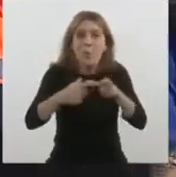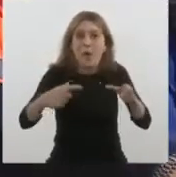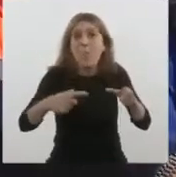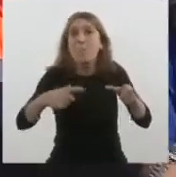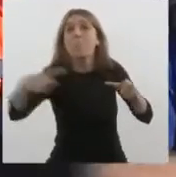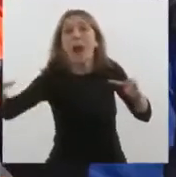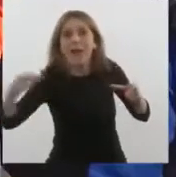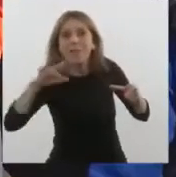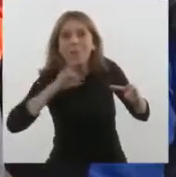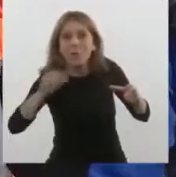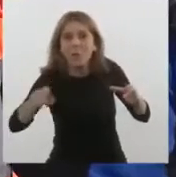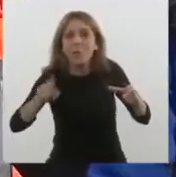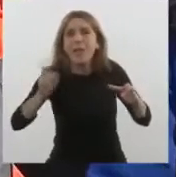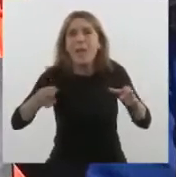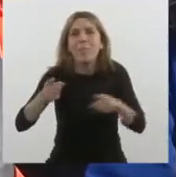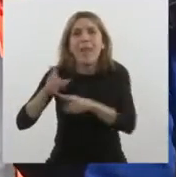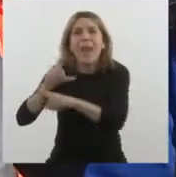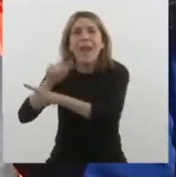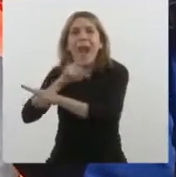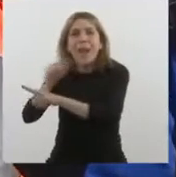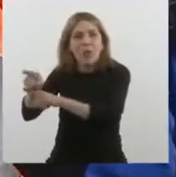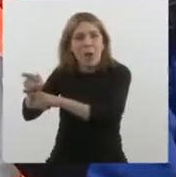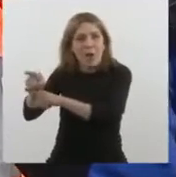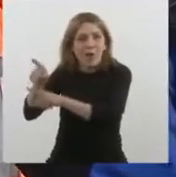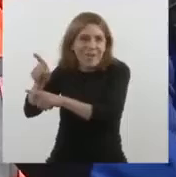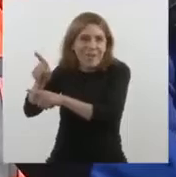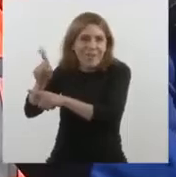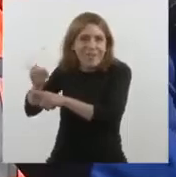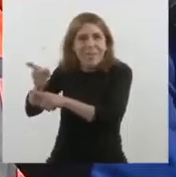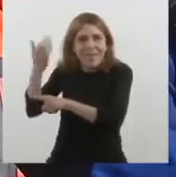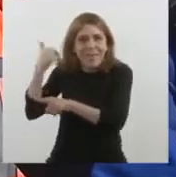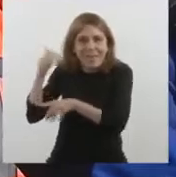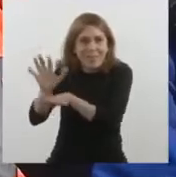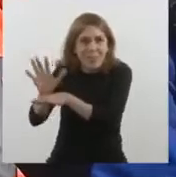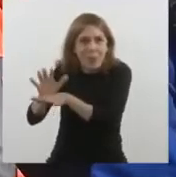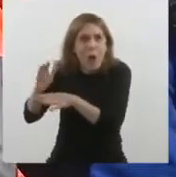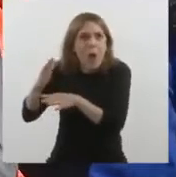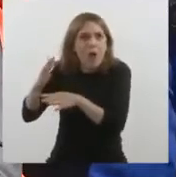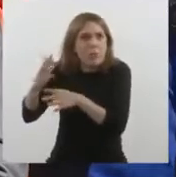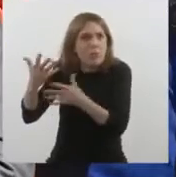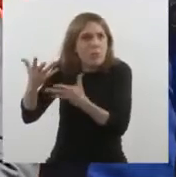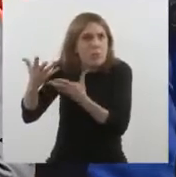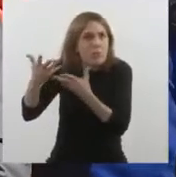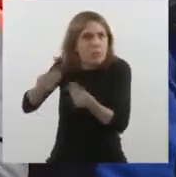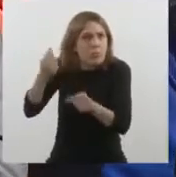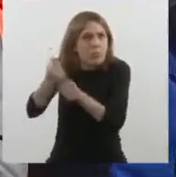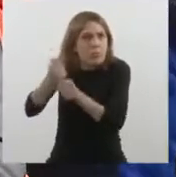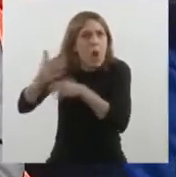Cato, la velocidad que has imprimido a toda la obra pública.